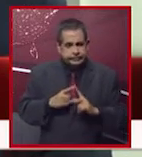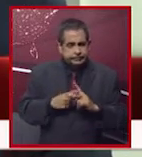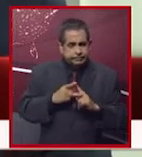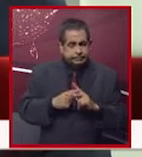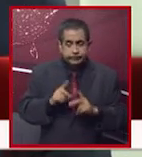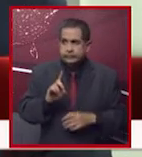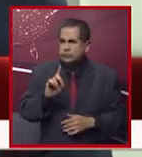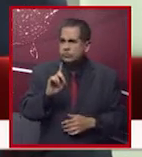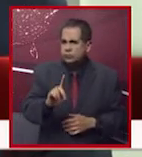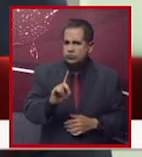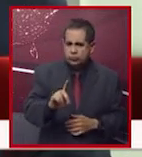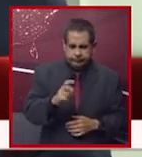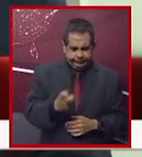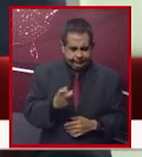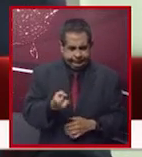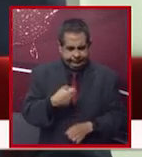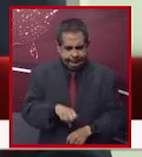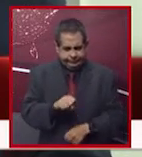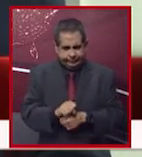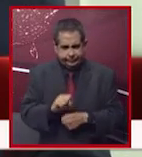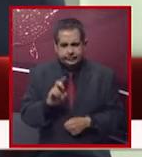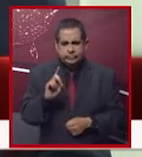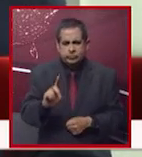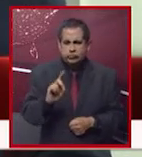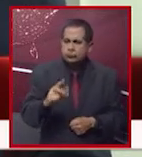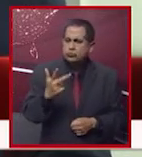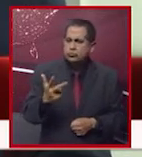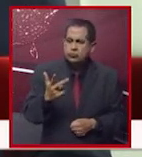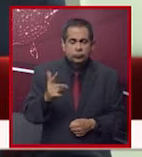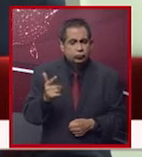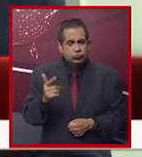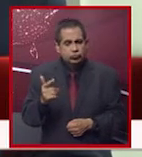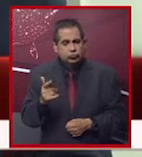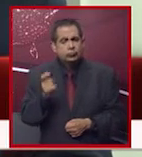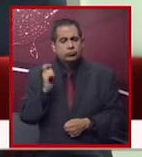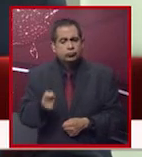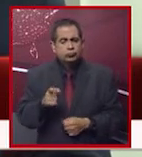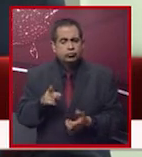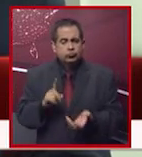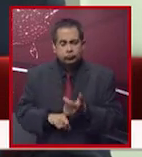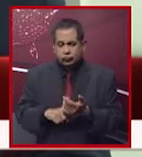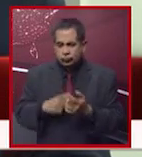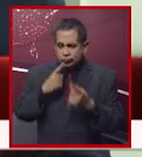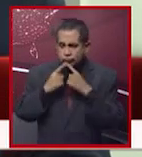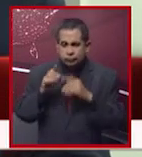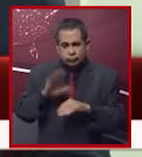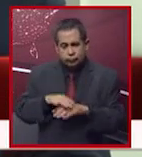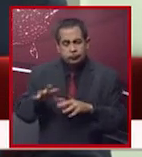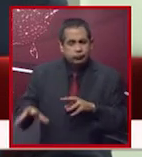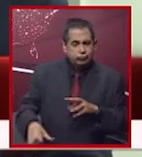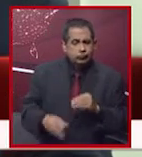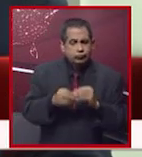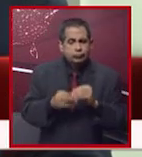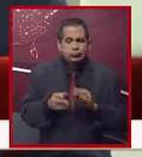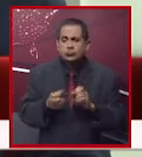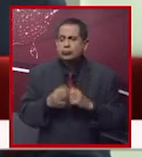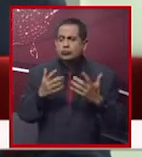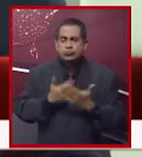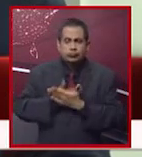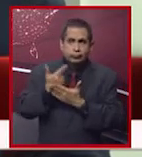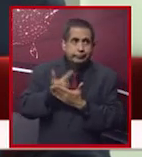el domingo de esta semana, el domingo 8 de julio, la suma de los resultados